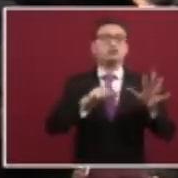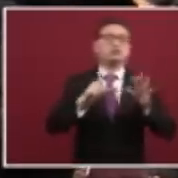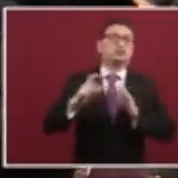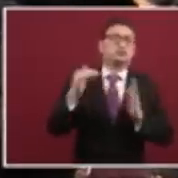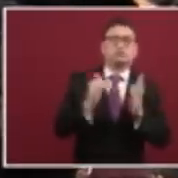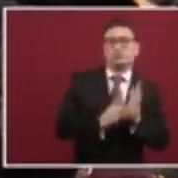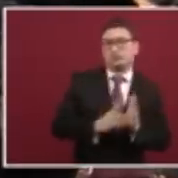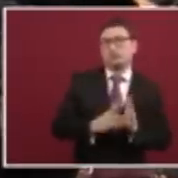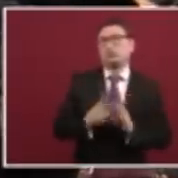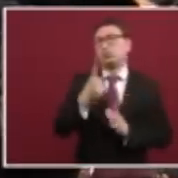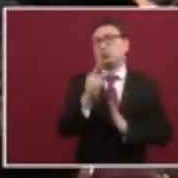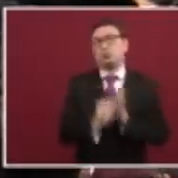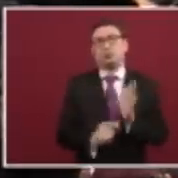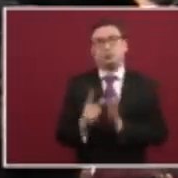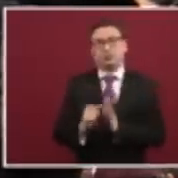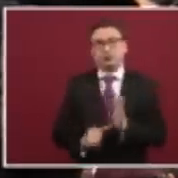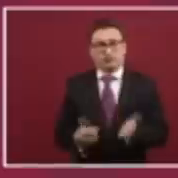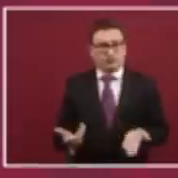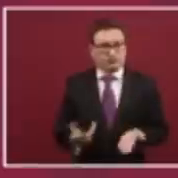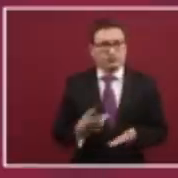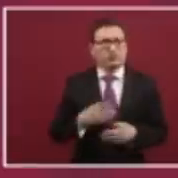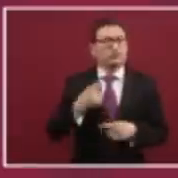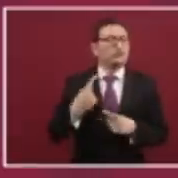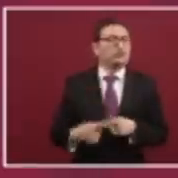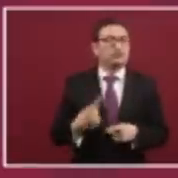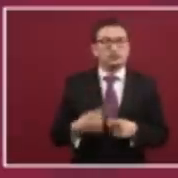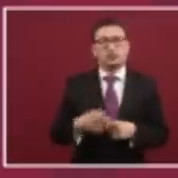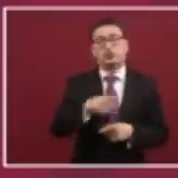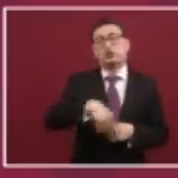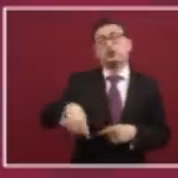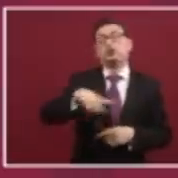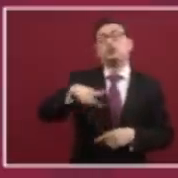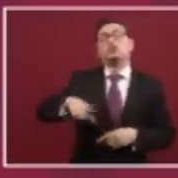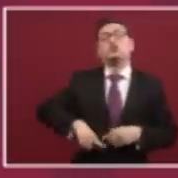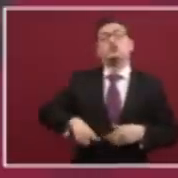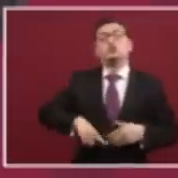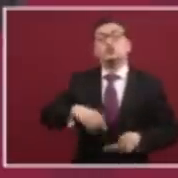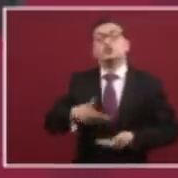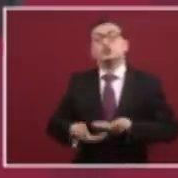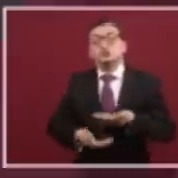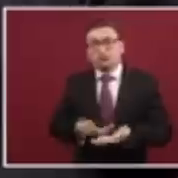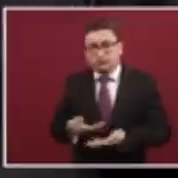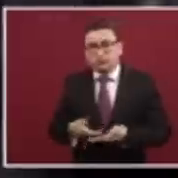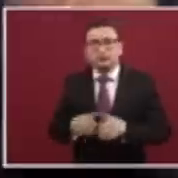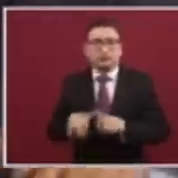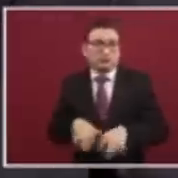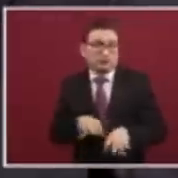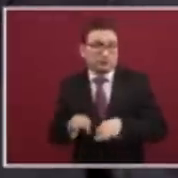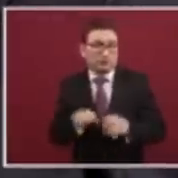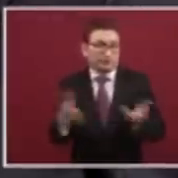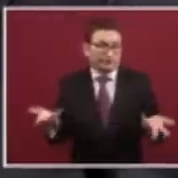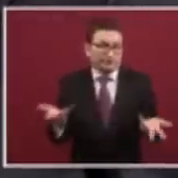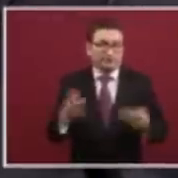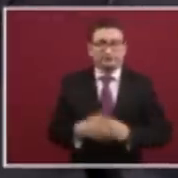pesos mensuales a los servidores públicos, entre comillas.